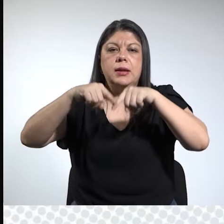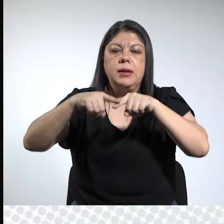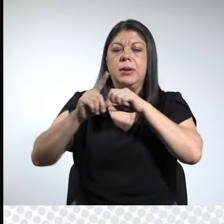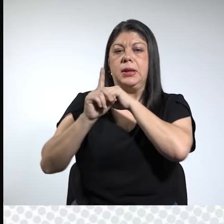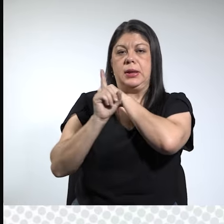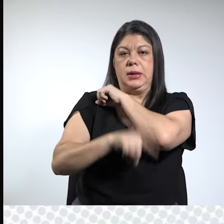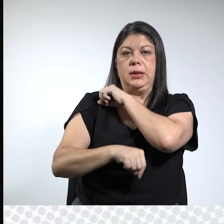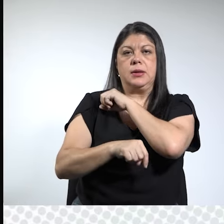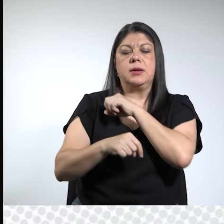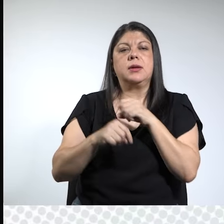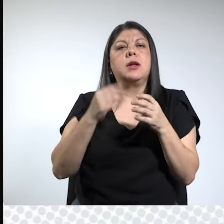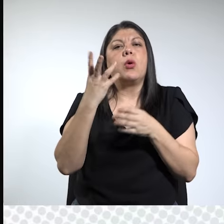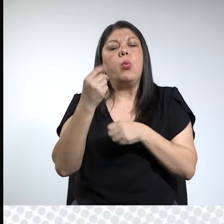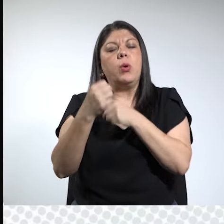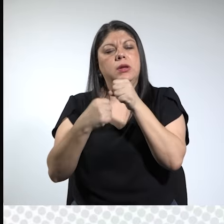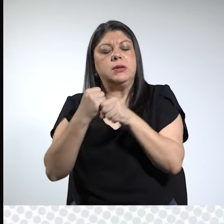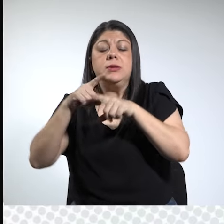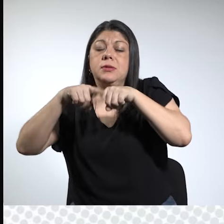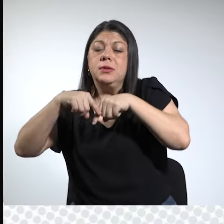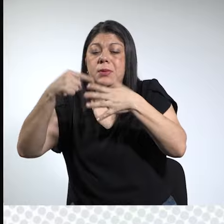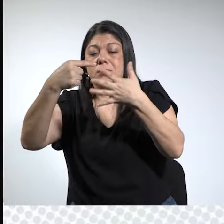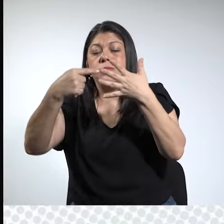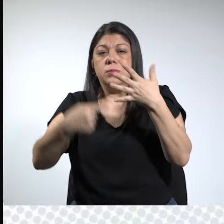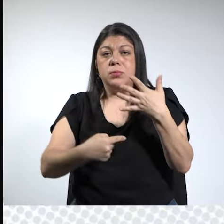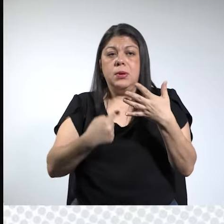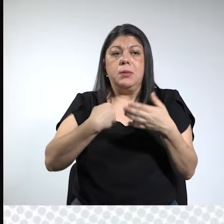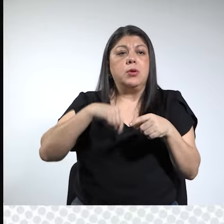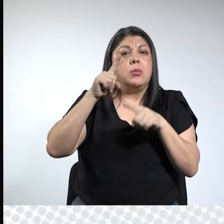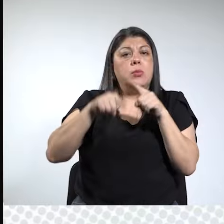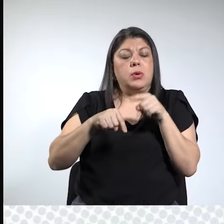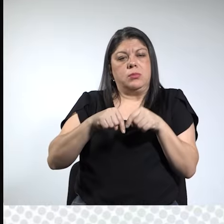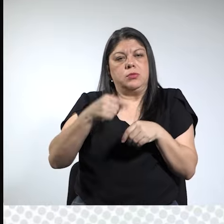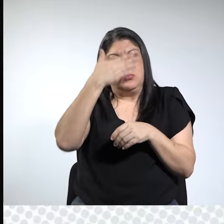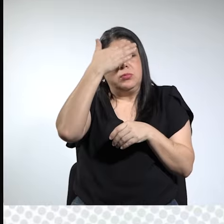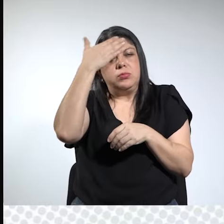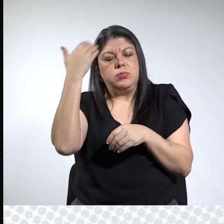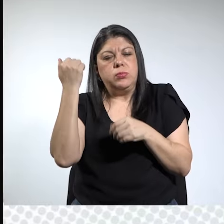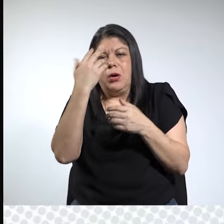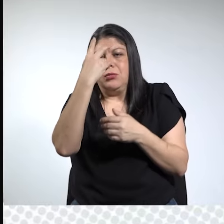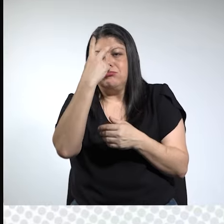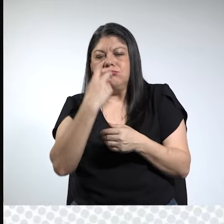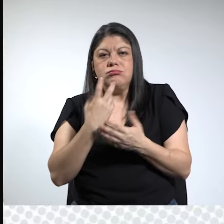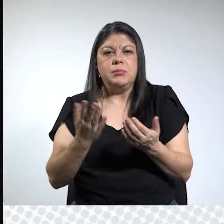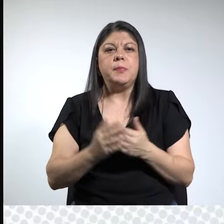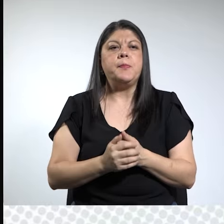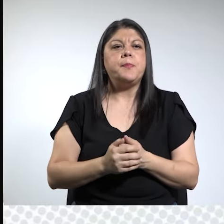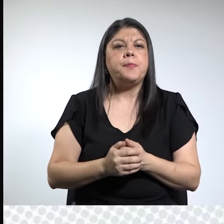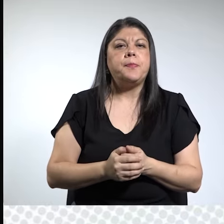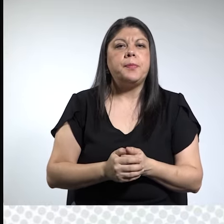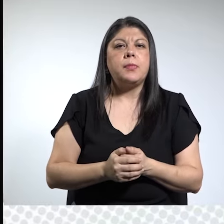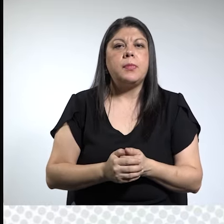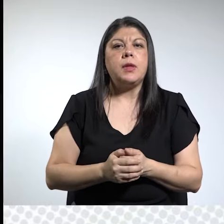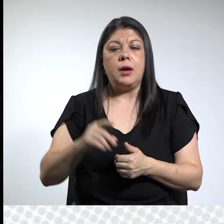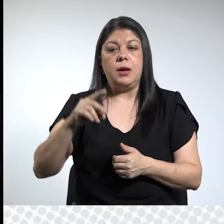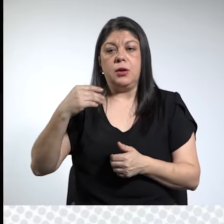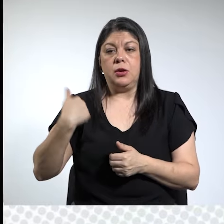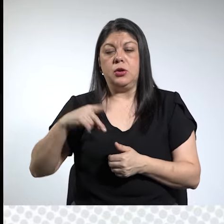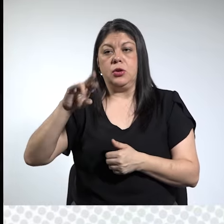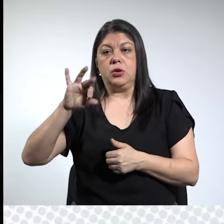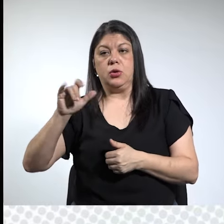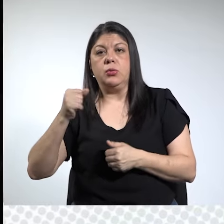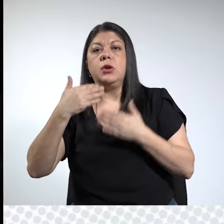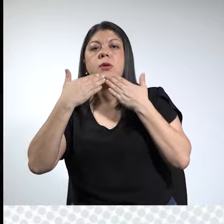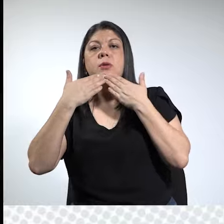años, etcétera, etcétera. Pero uno no puede obviar eso. Muy bien. Don